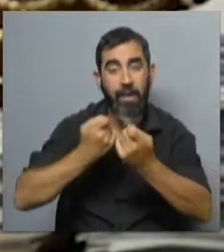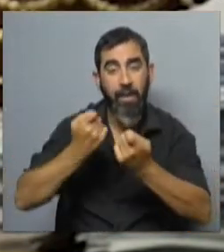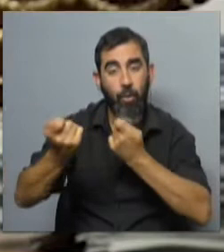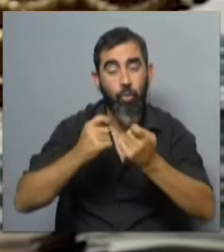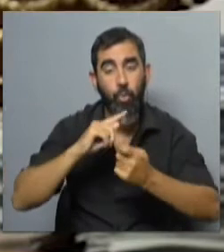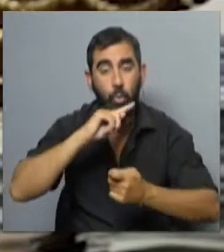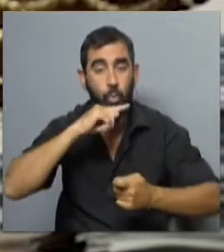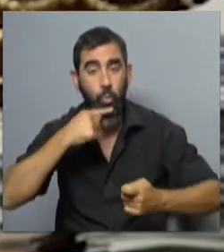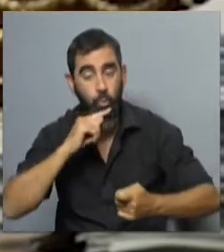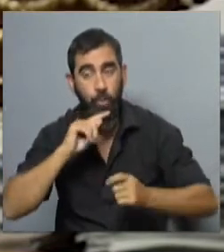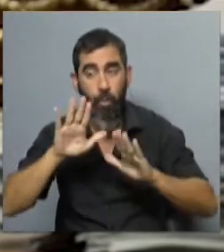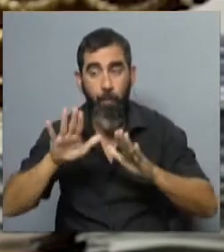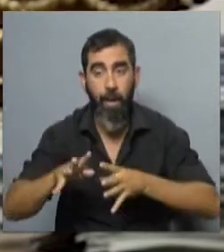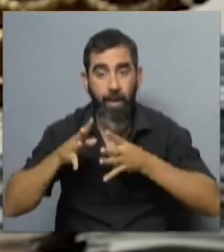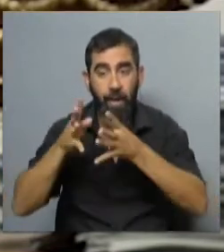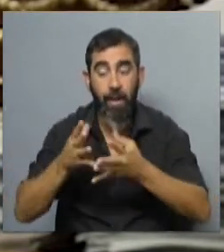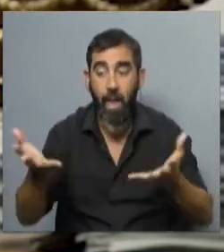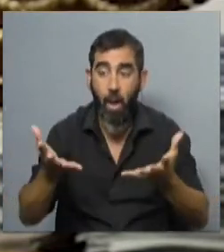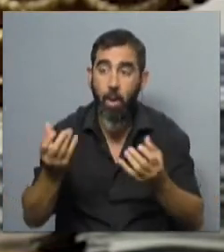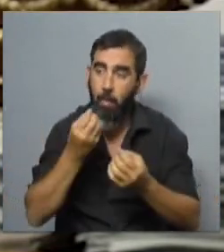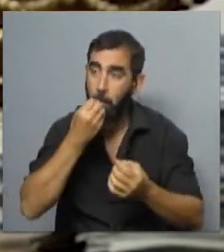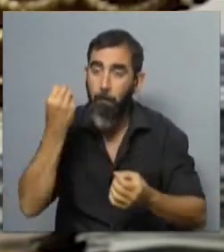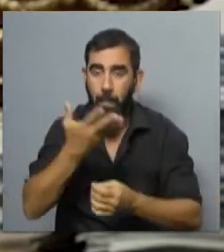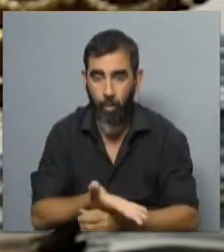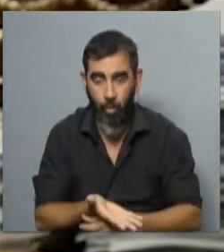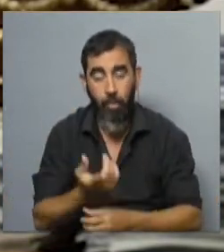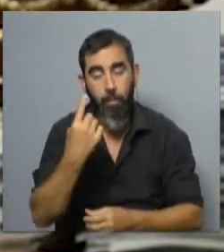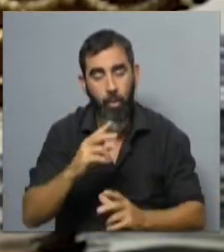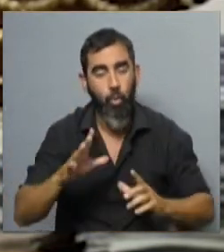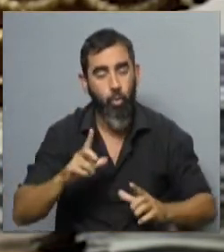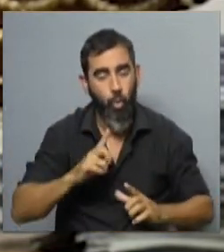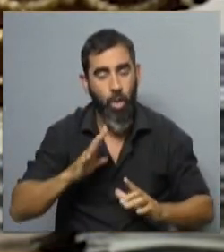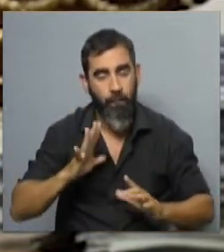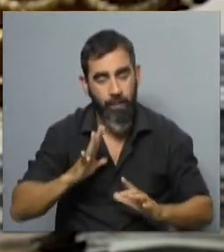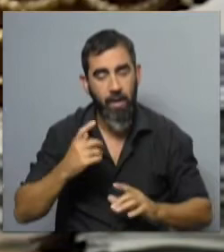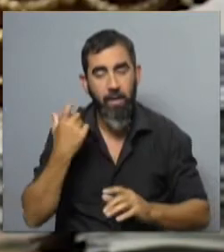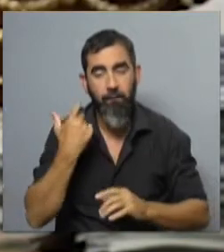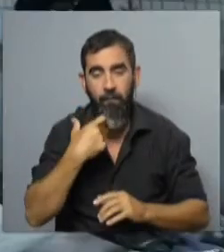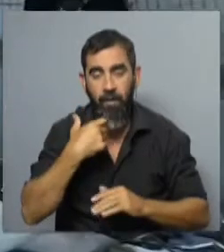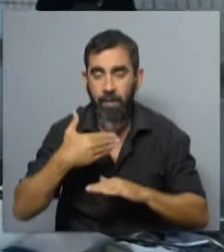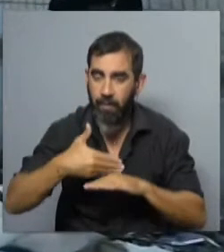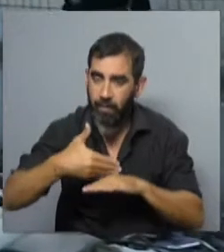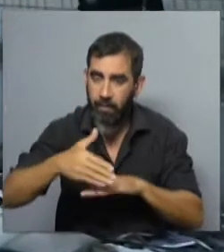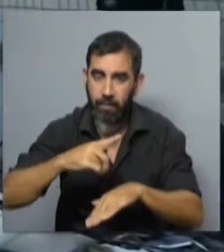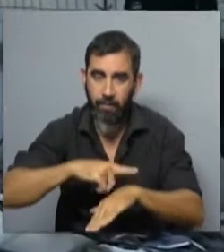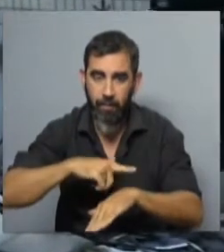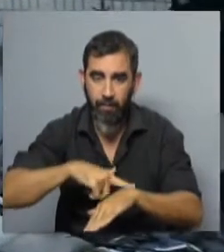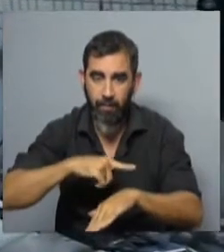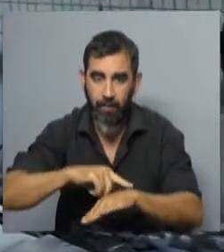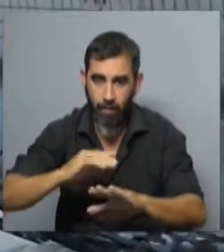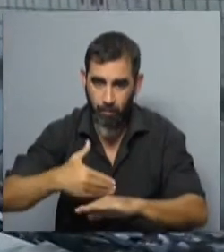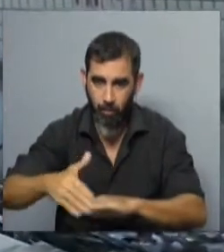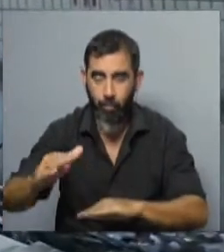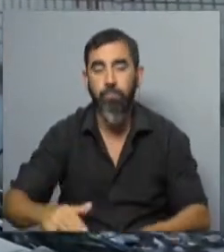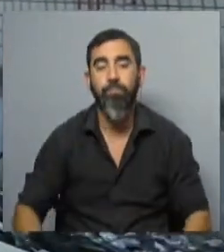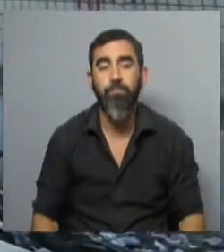con Rusia para un alto el fuego son ahora más realistas, pero que todavía se necesita tiempo para que las decisiones sean de interés para